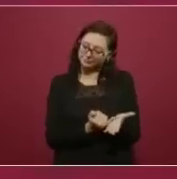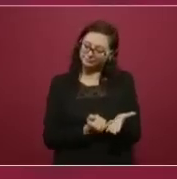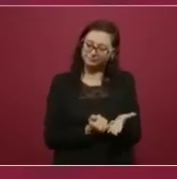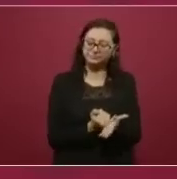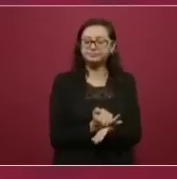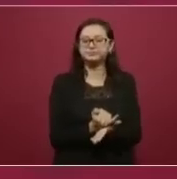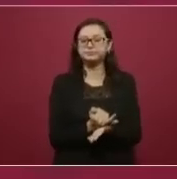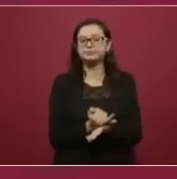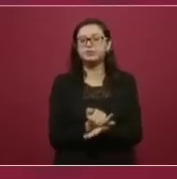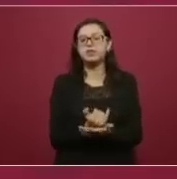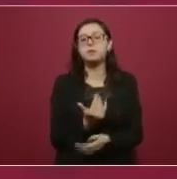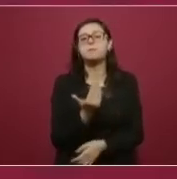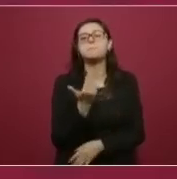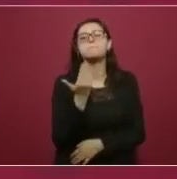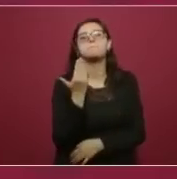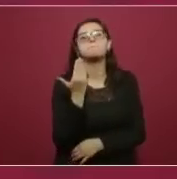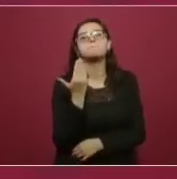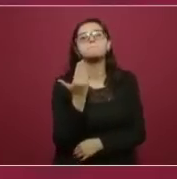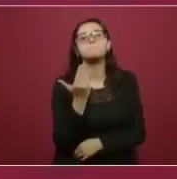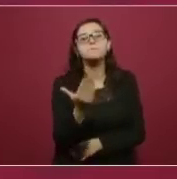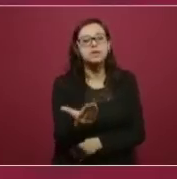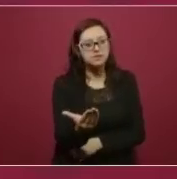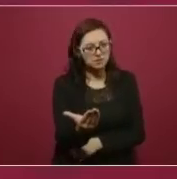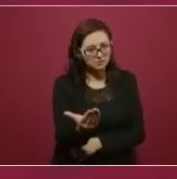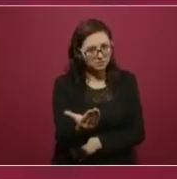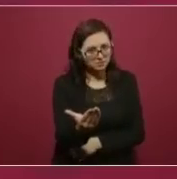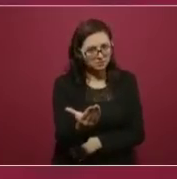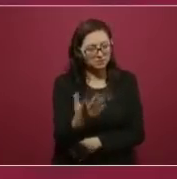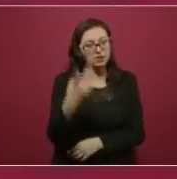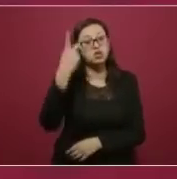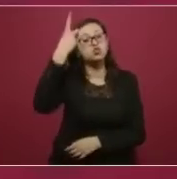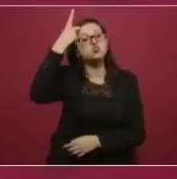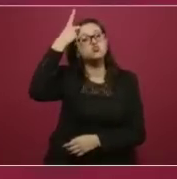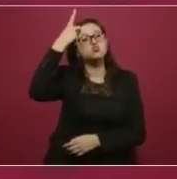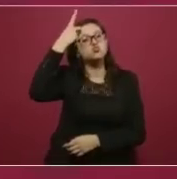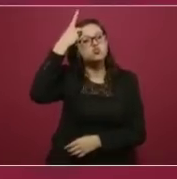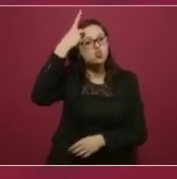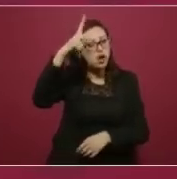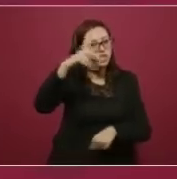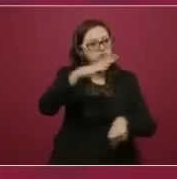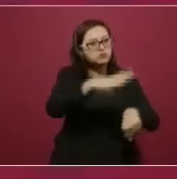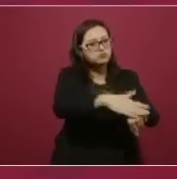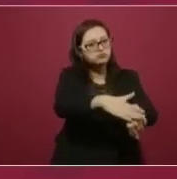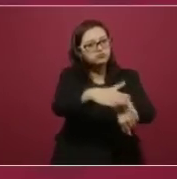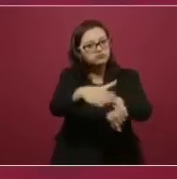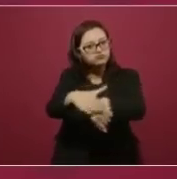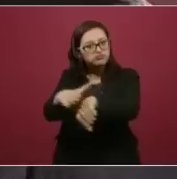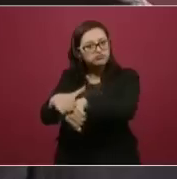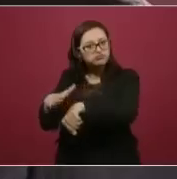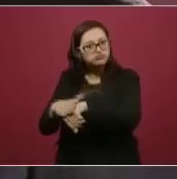concesionarios que nos ayuden. Es un exhorto